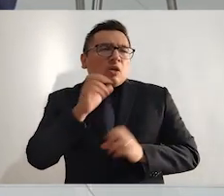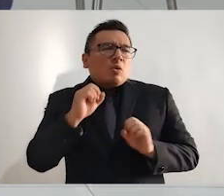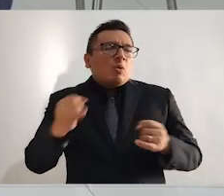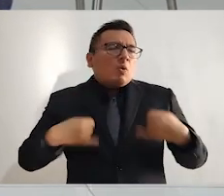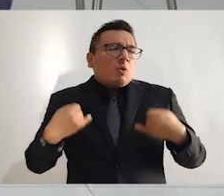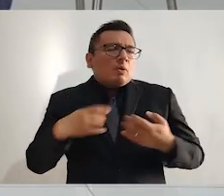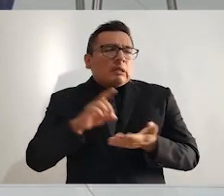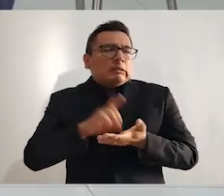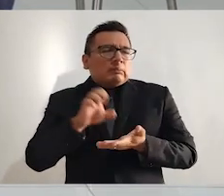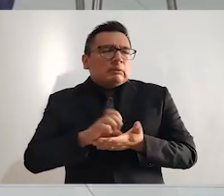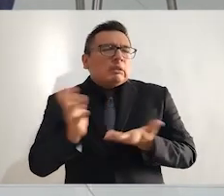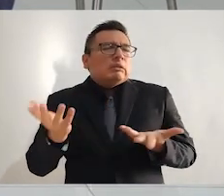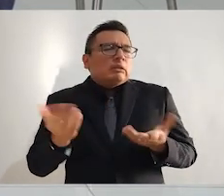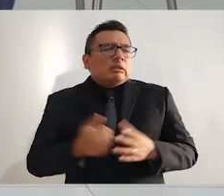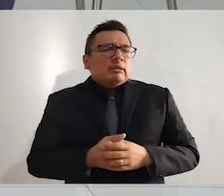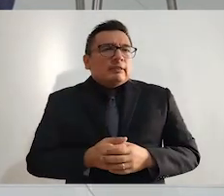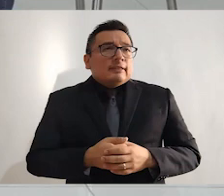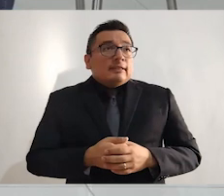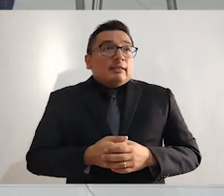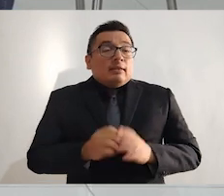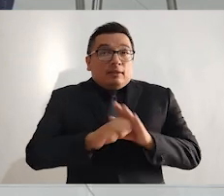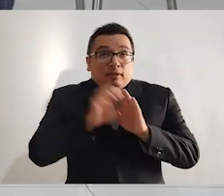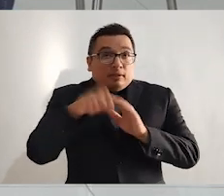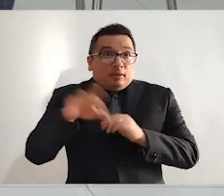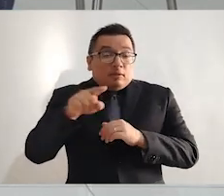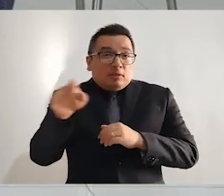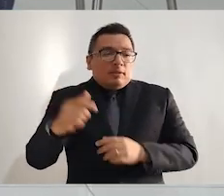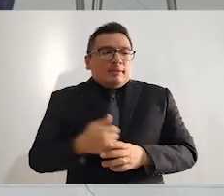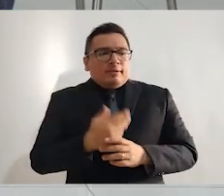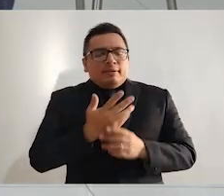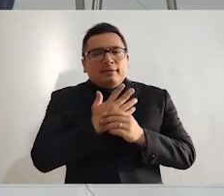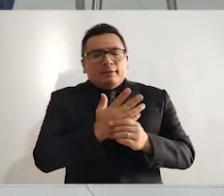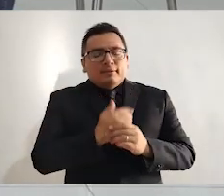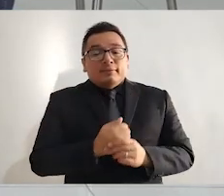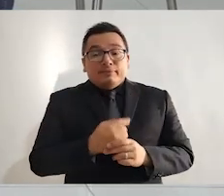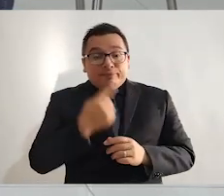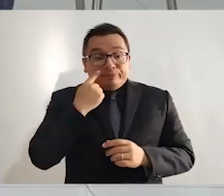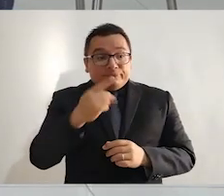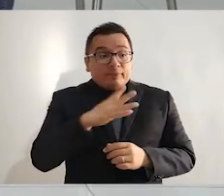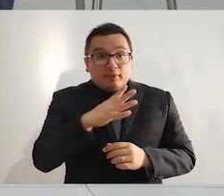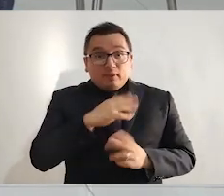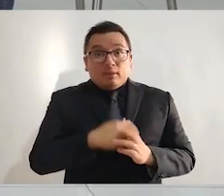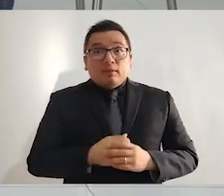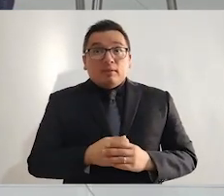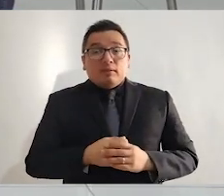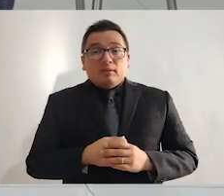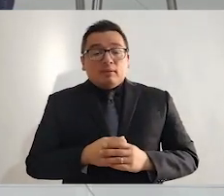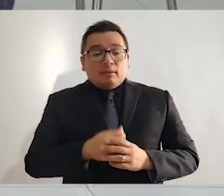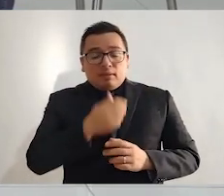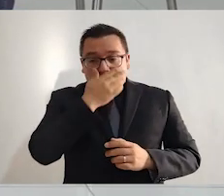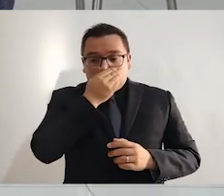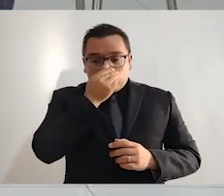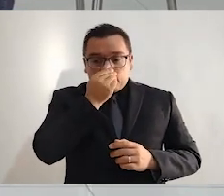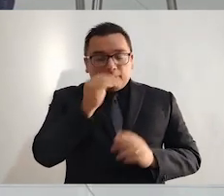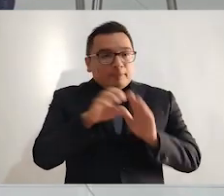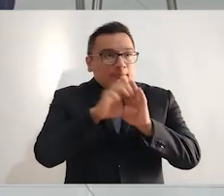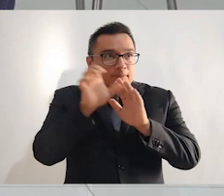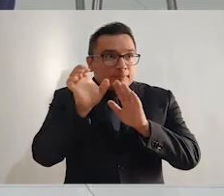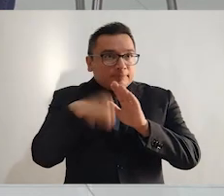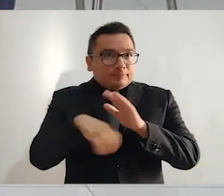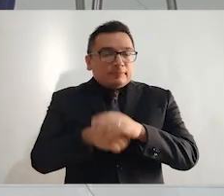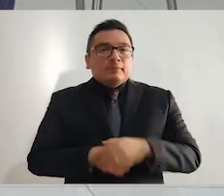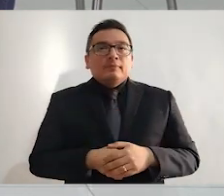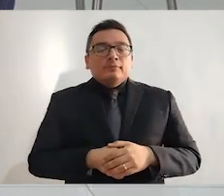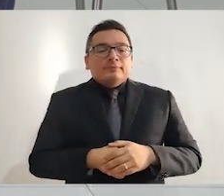tipo de discapacidad cuando ustedes, por ejemplo, les dicen, oye, este programa como el que instauró en su momento el Instituto Electoral de